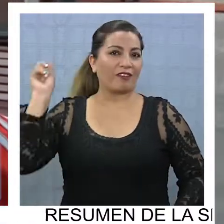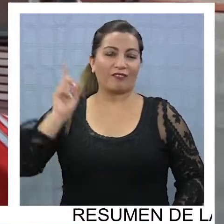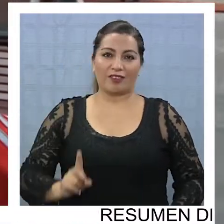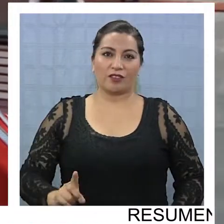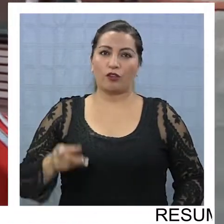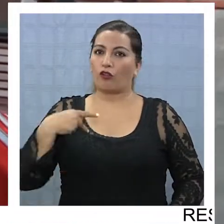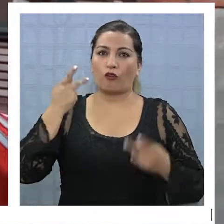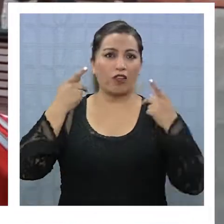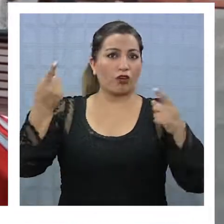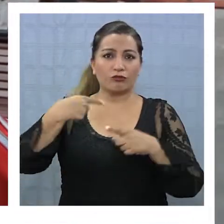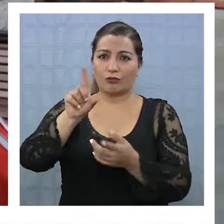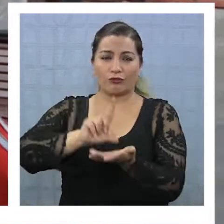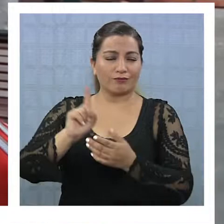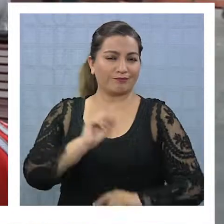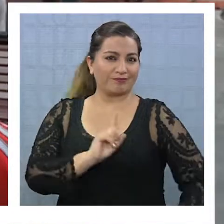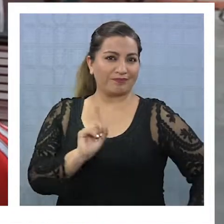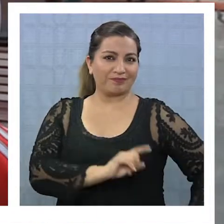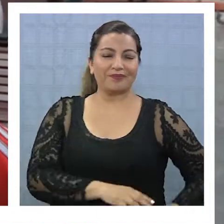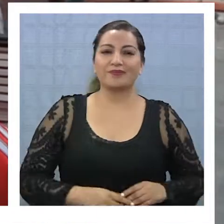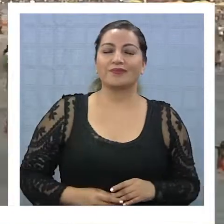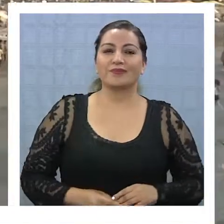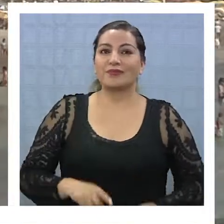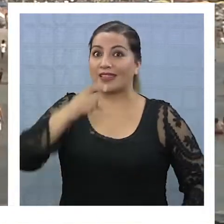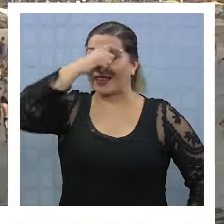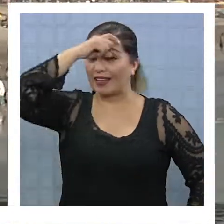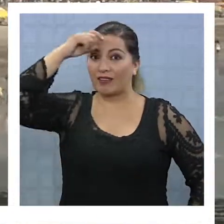Acá vengo siempre, no viajo a otro lado.